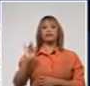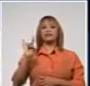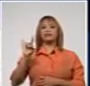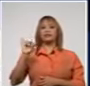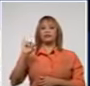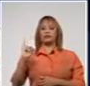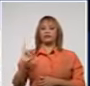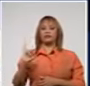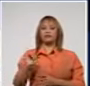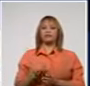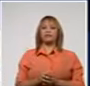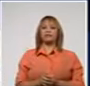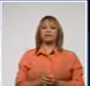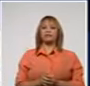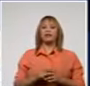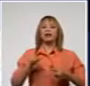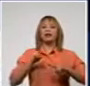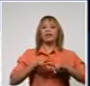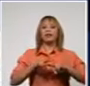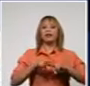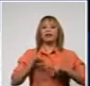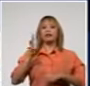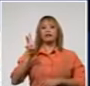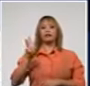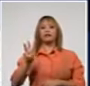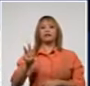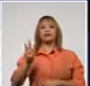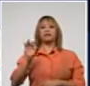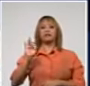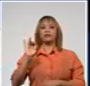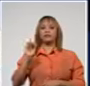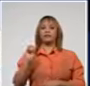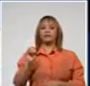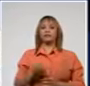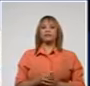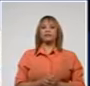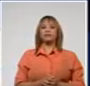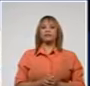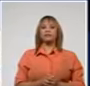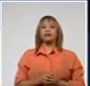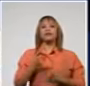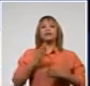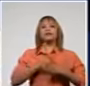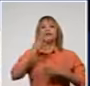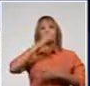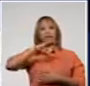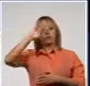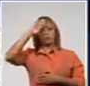796, el de La Habana, 370, y el de Santiago de Cuba,